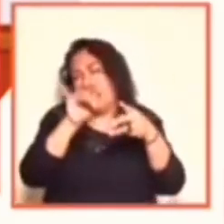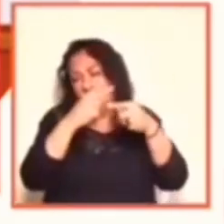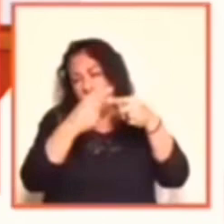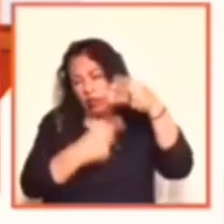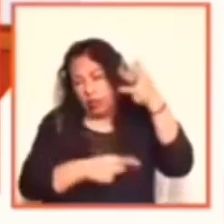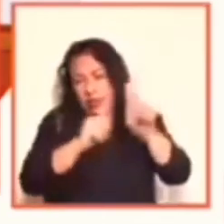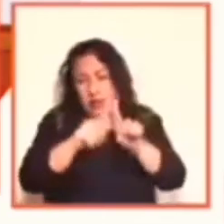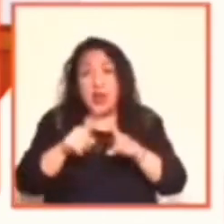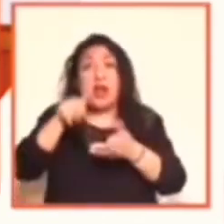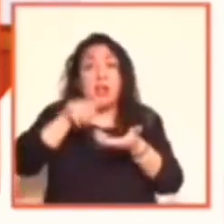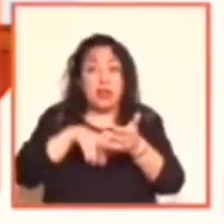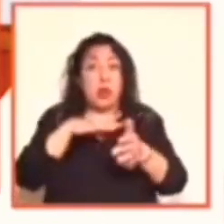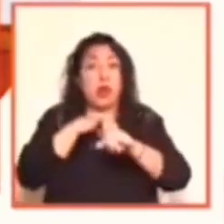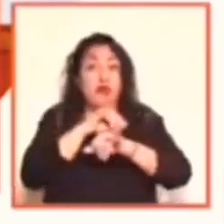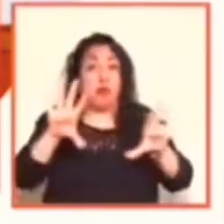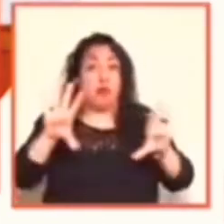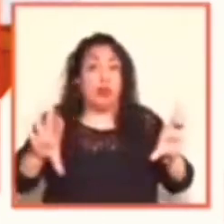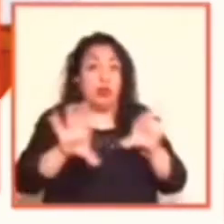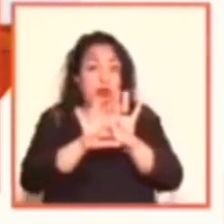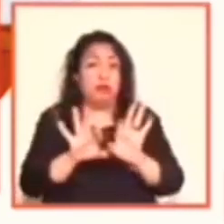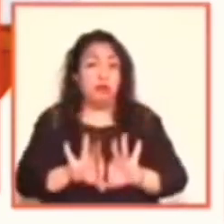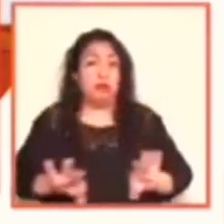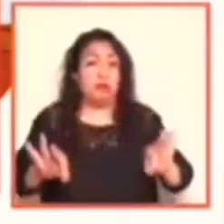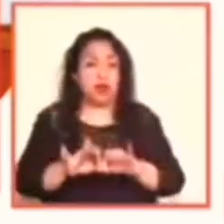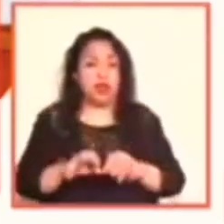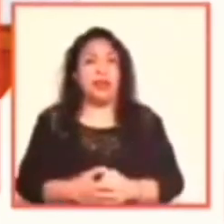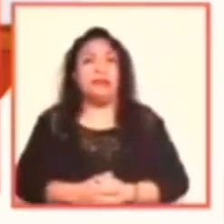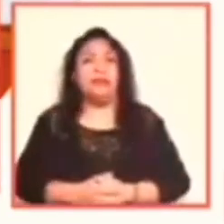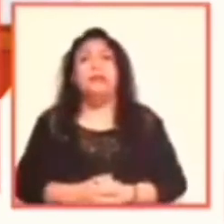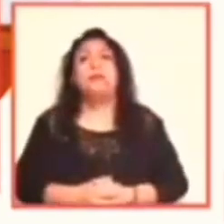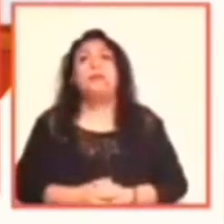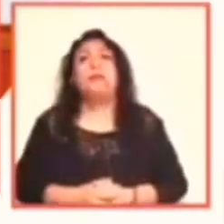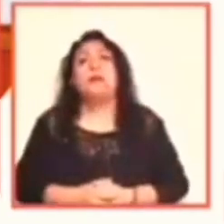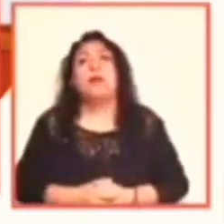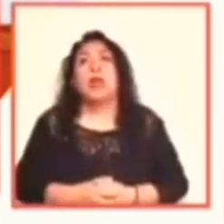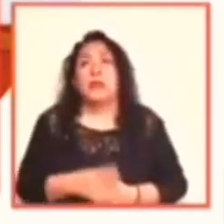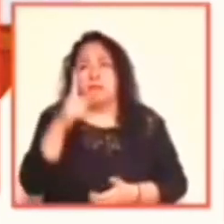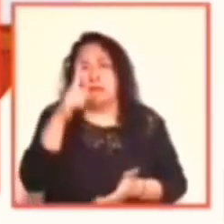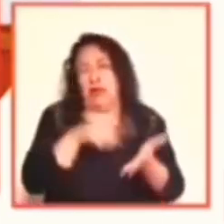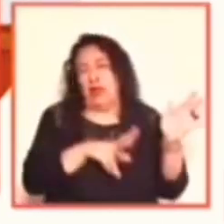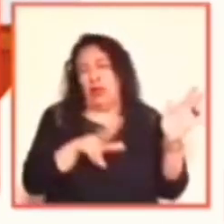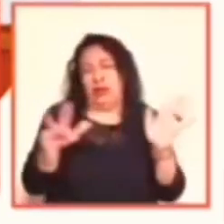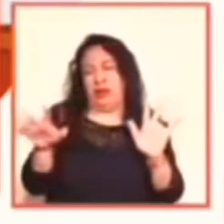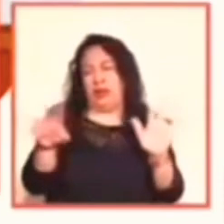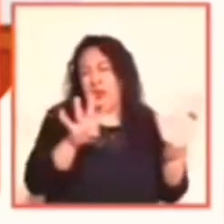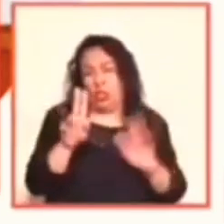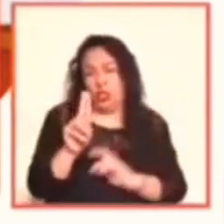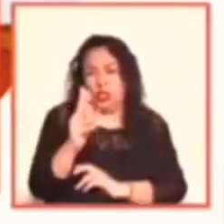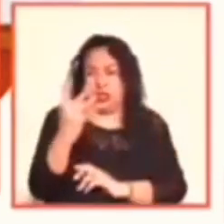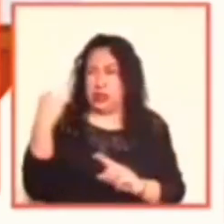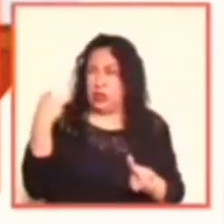contengan información afín. Del 85 para acá se han enviado,